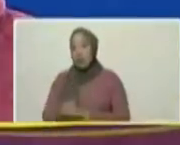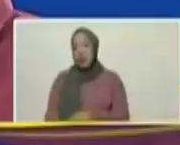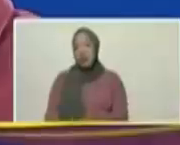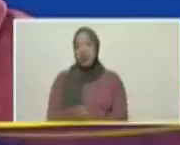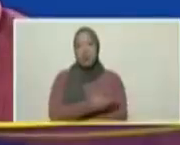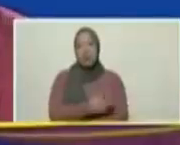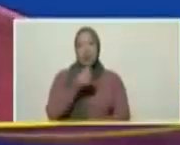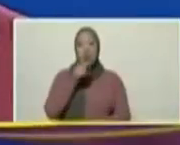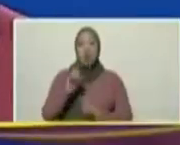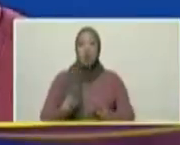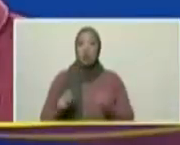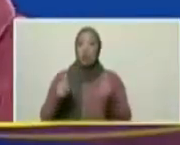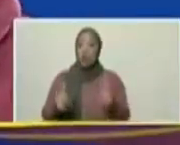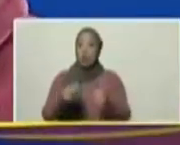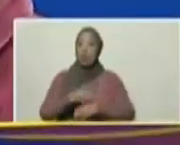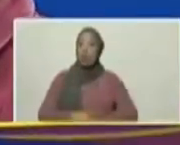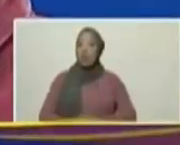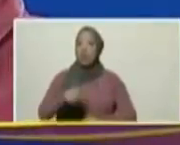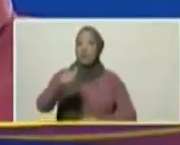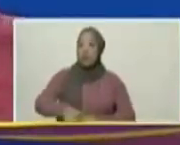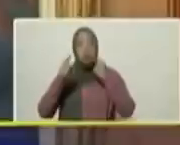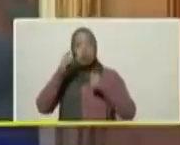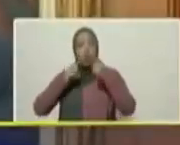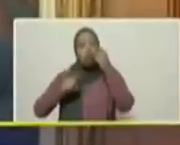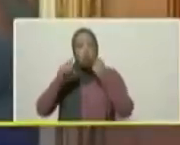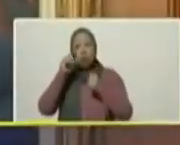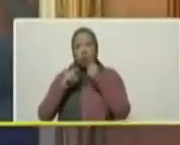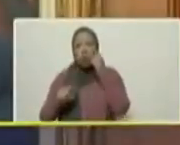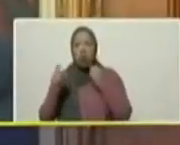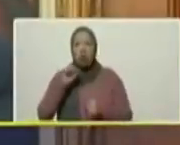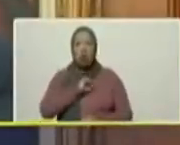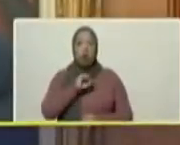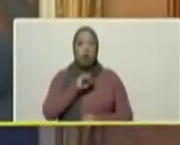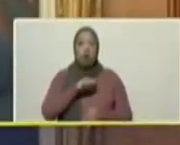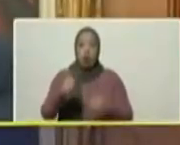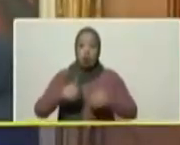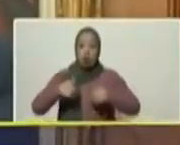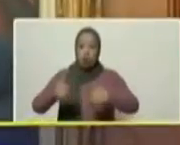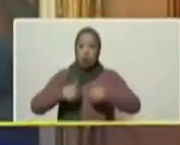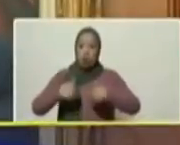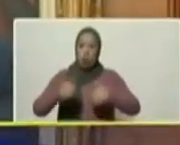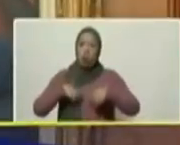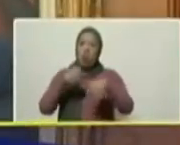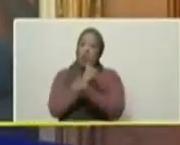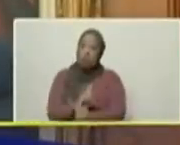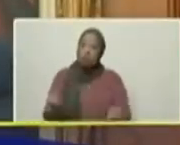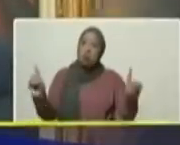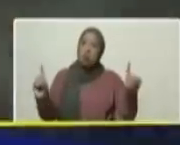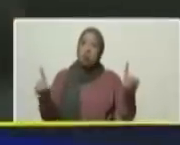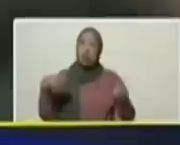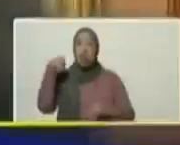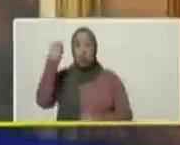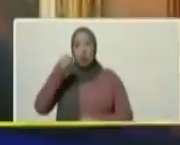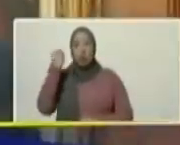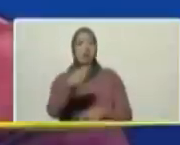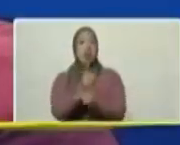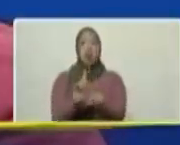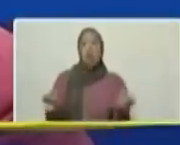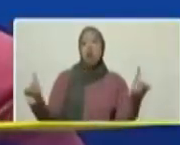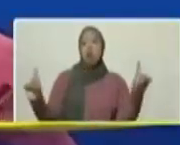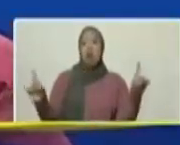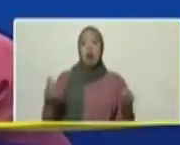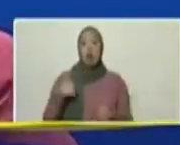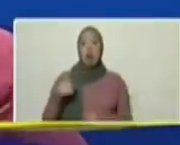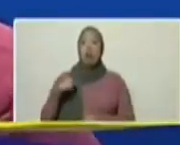declaraciones polémicas del alcalde de Recoleta, Daniel Jadue, el militante del Partido Comunista, declaraciones que hizo no